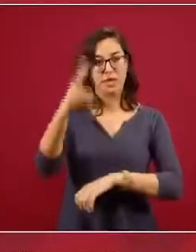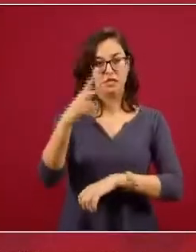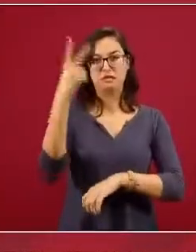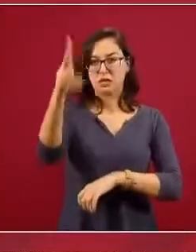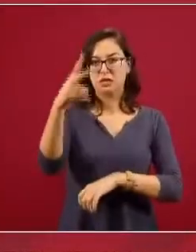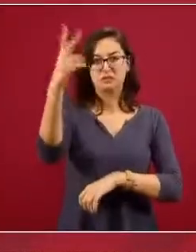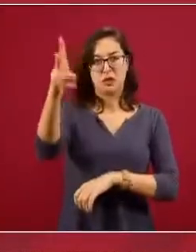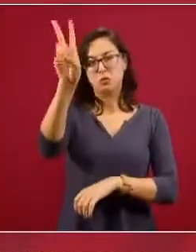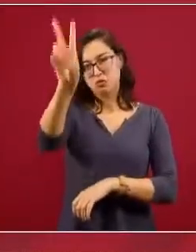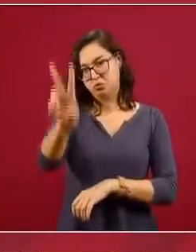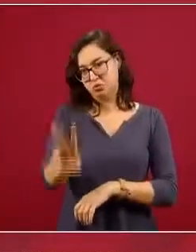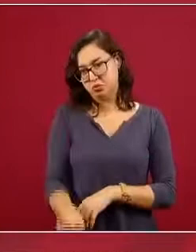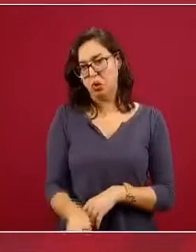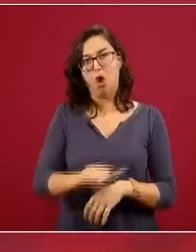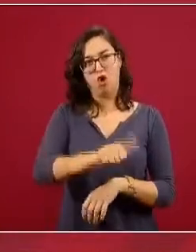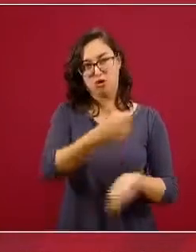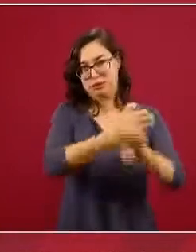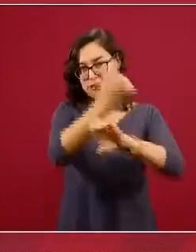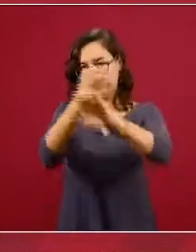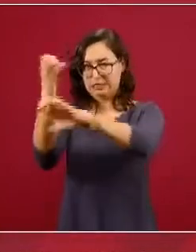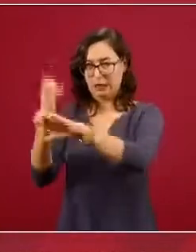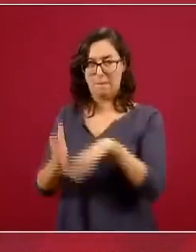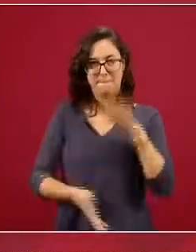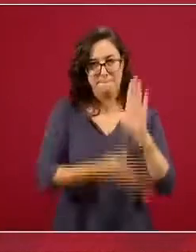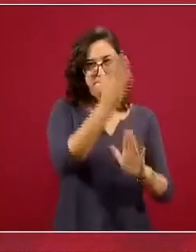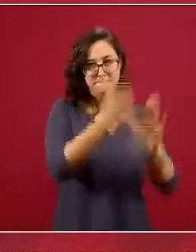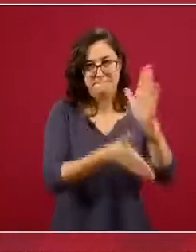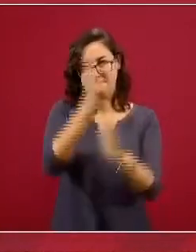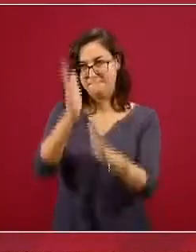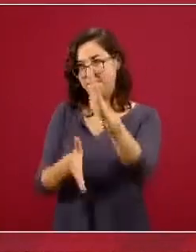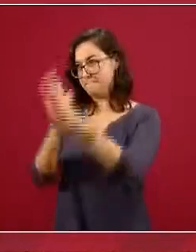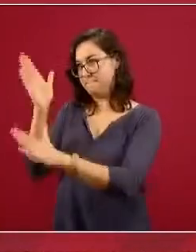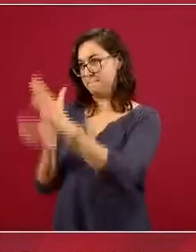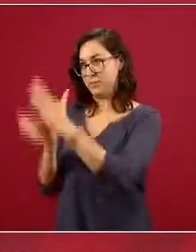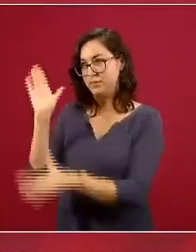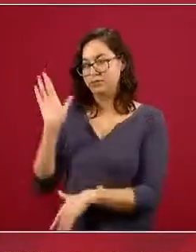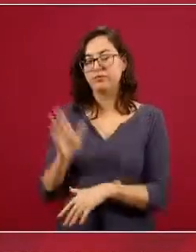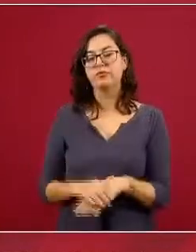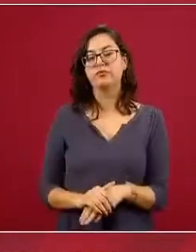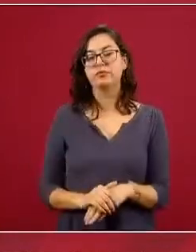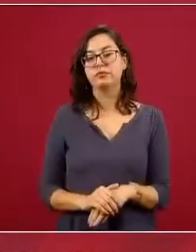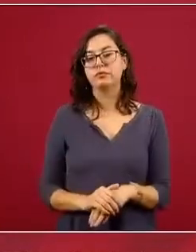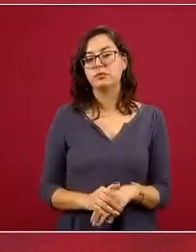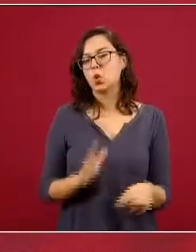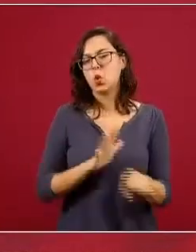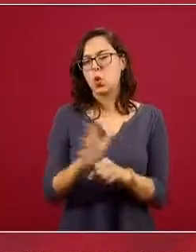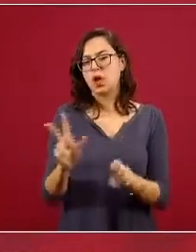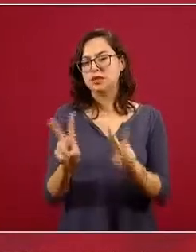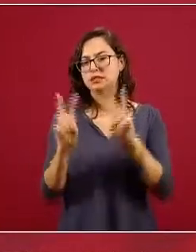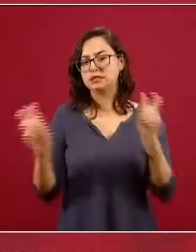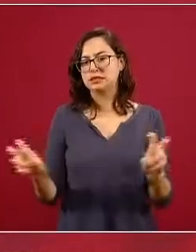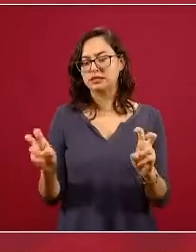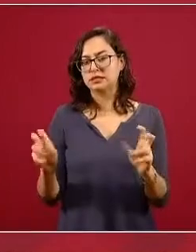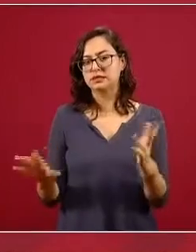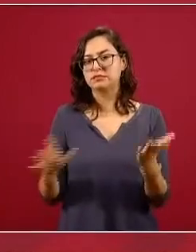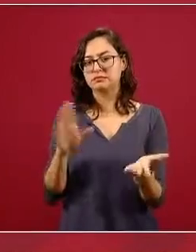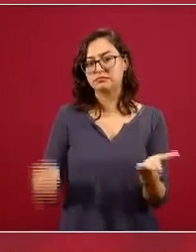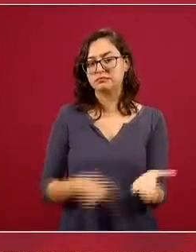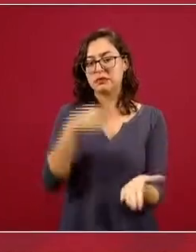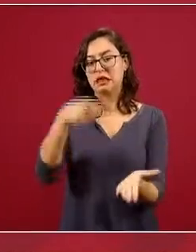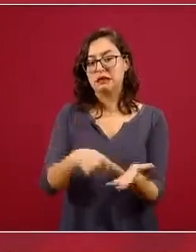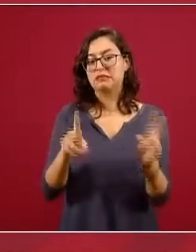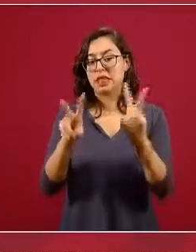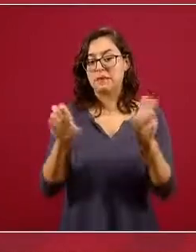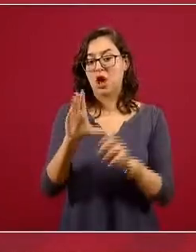otra, es una iniciativa que permite abordar el riesgo de